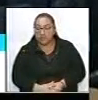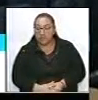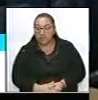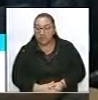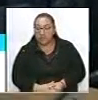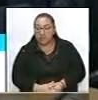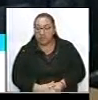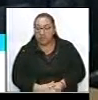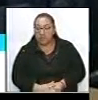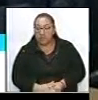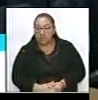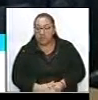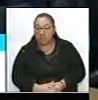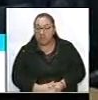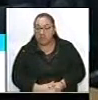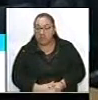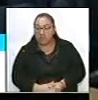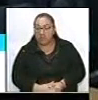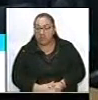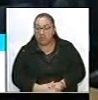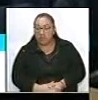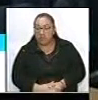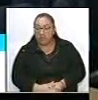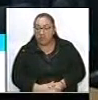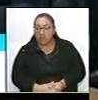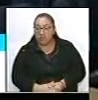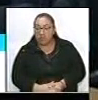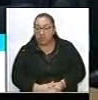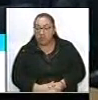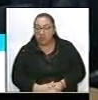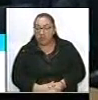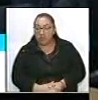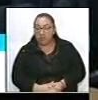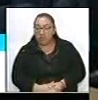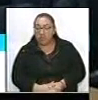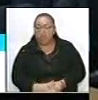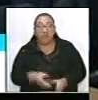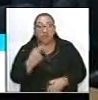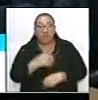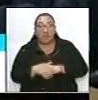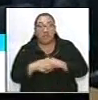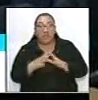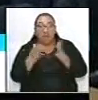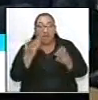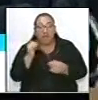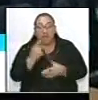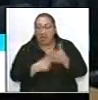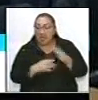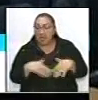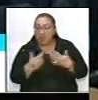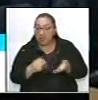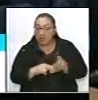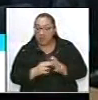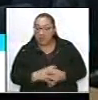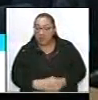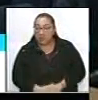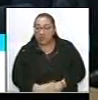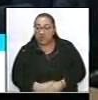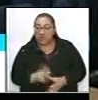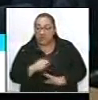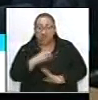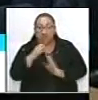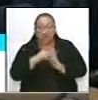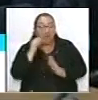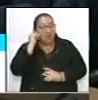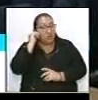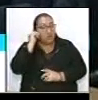y también para felicitar la gran iniciativa para este proyecto de